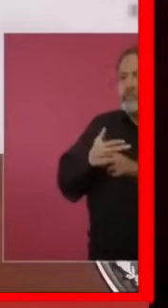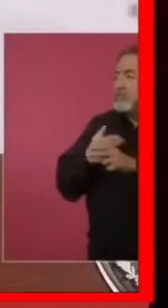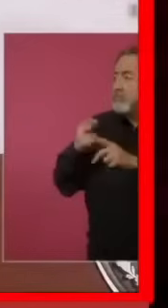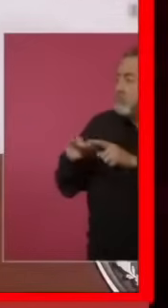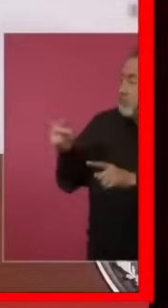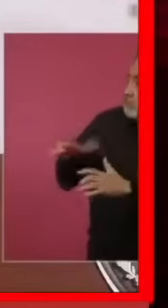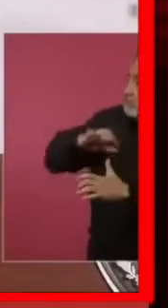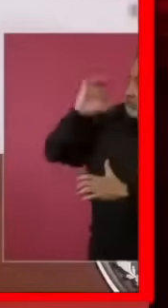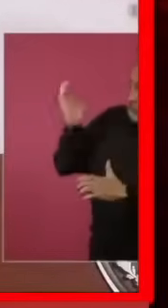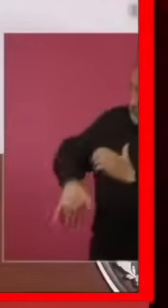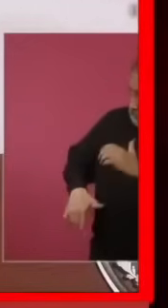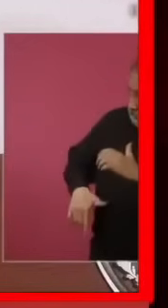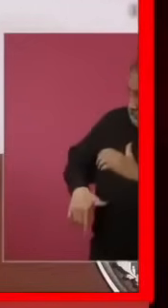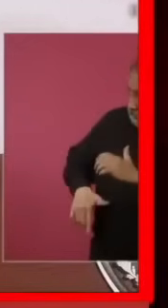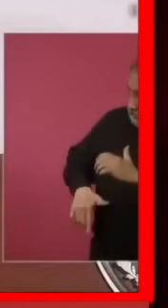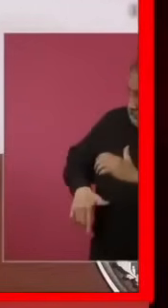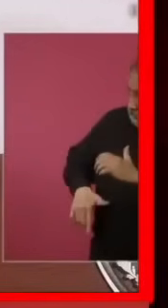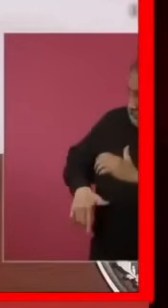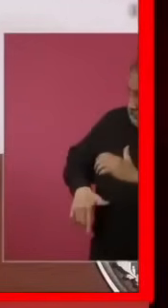fuera.